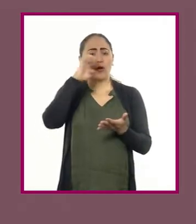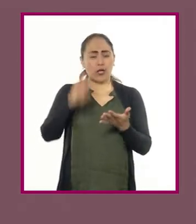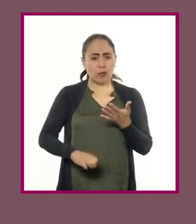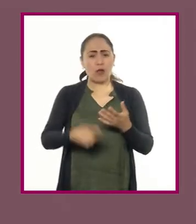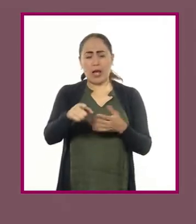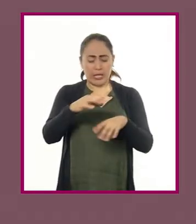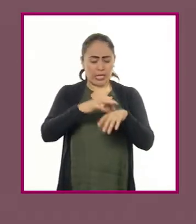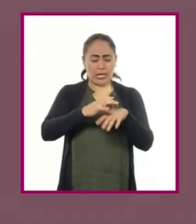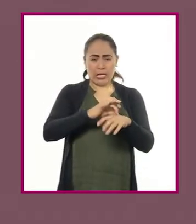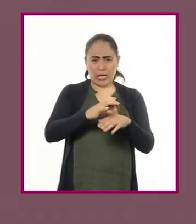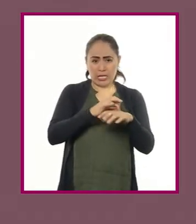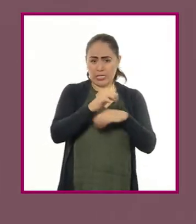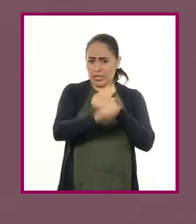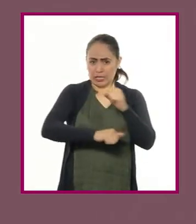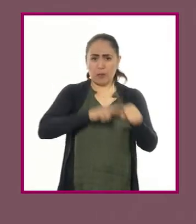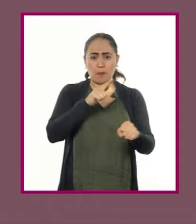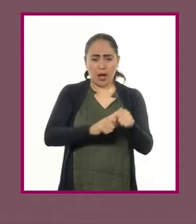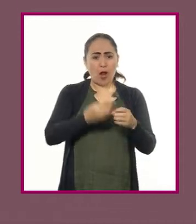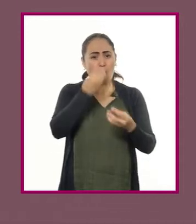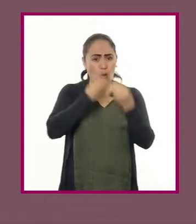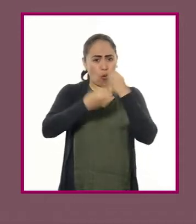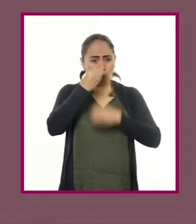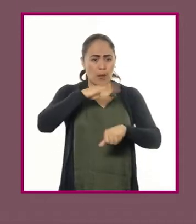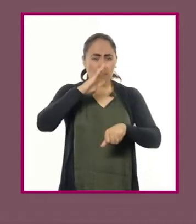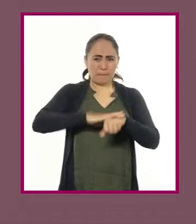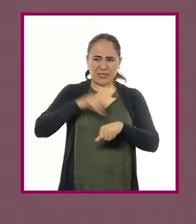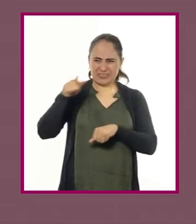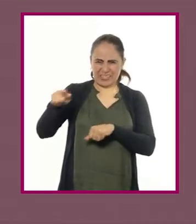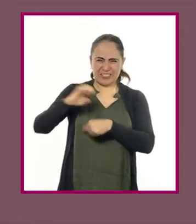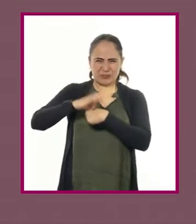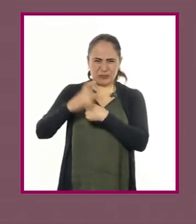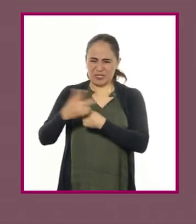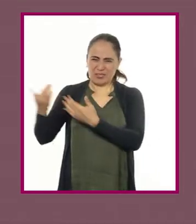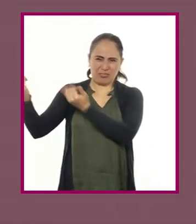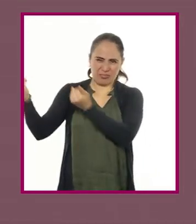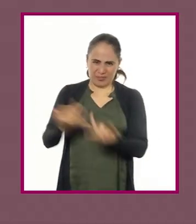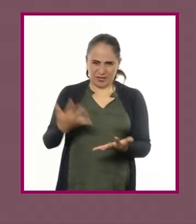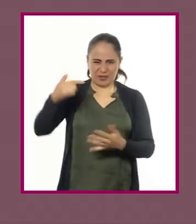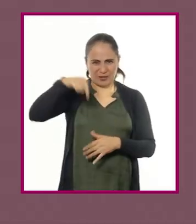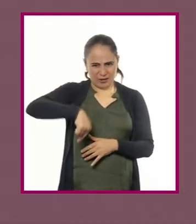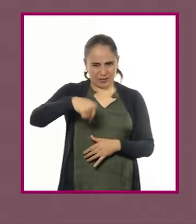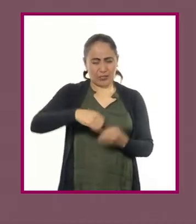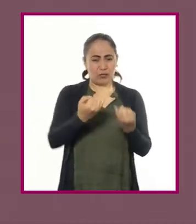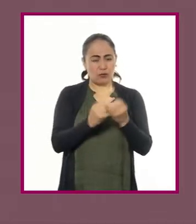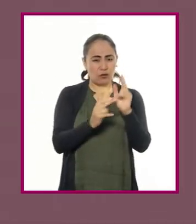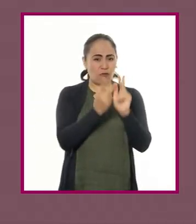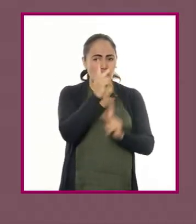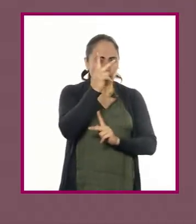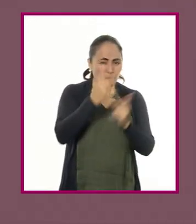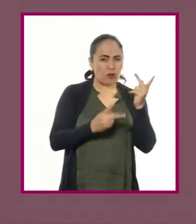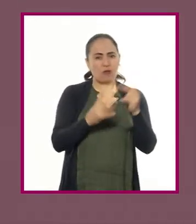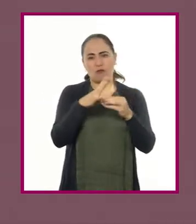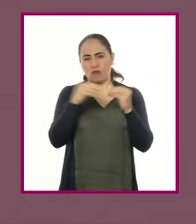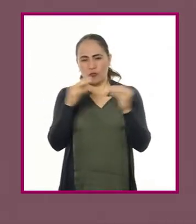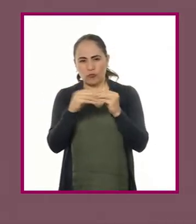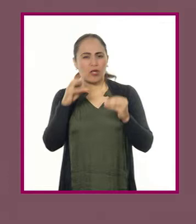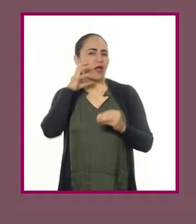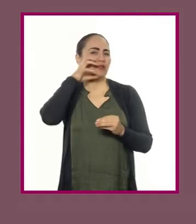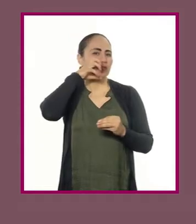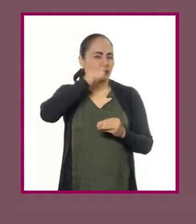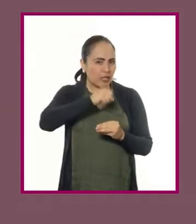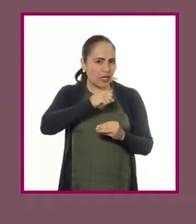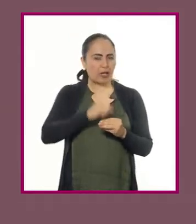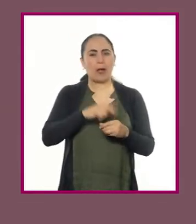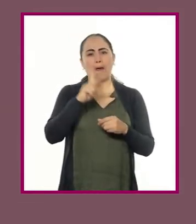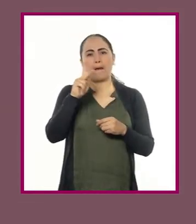consumo de carne de animales y especias traídas por españoles, así como de frutas y verduras, como la naranja y la